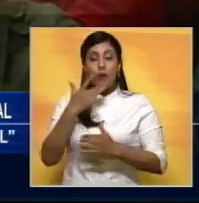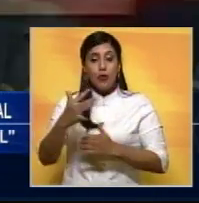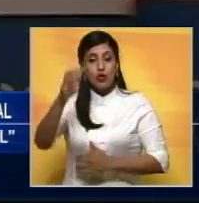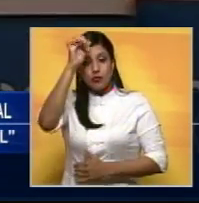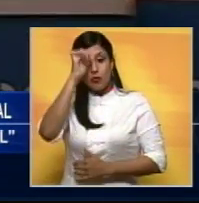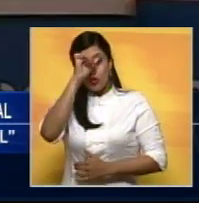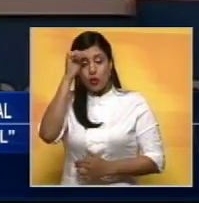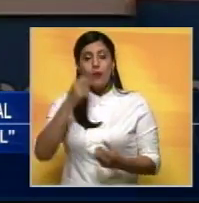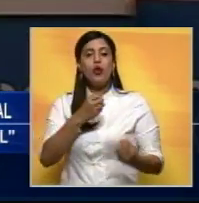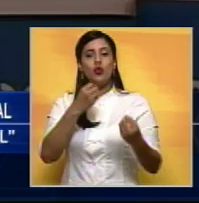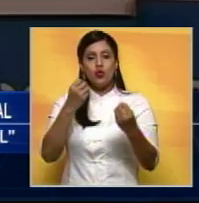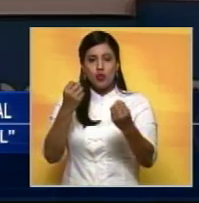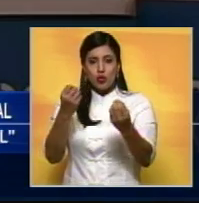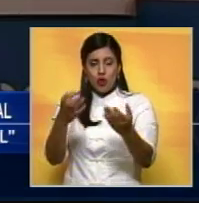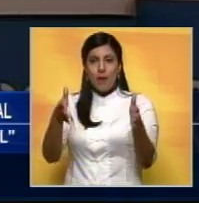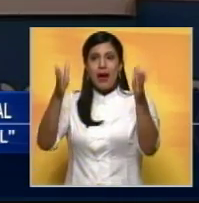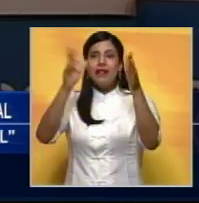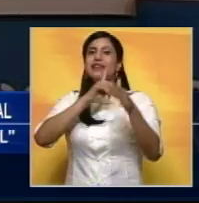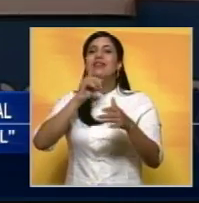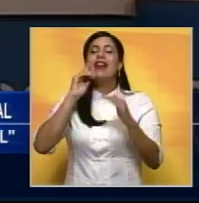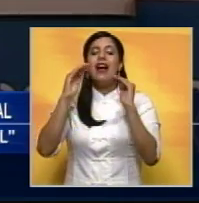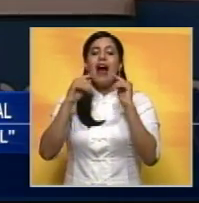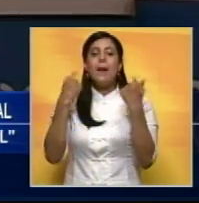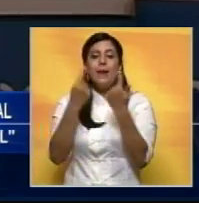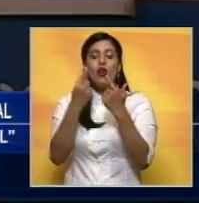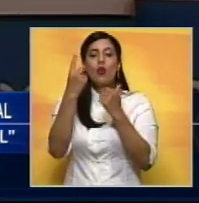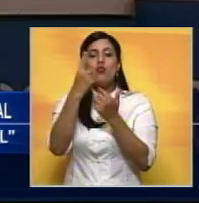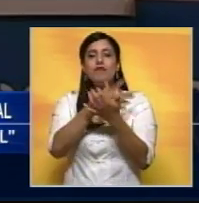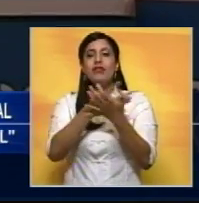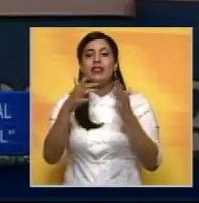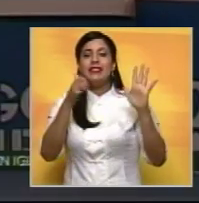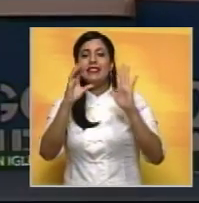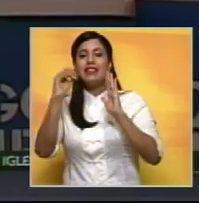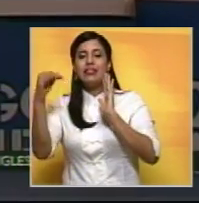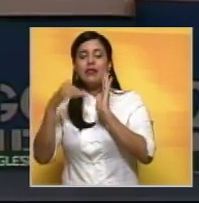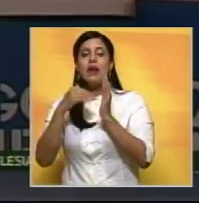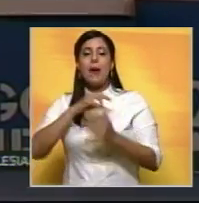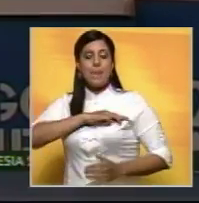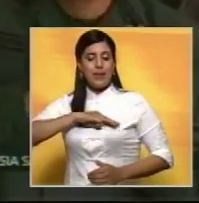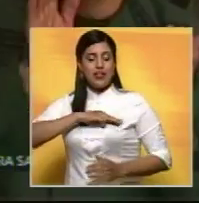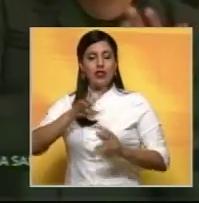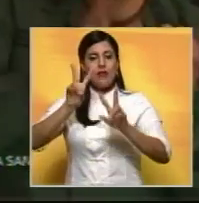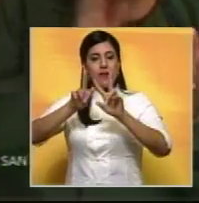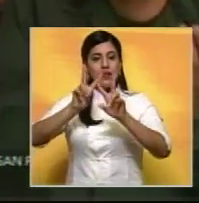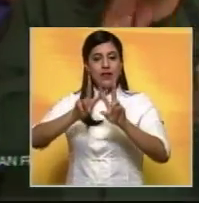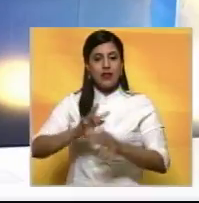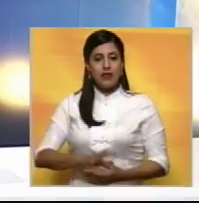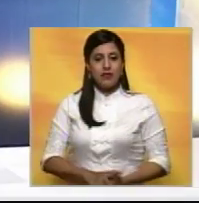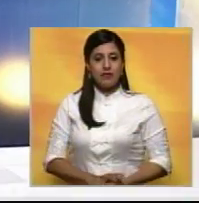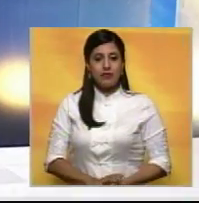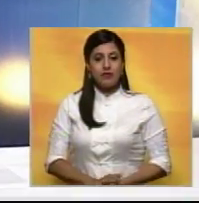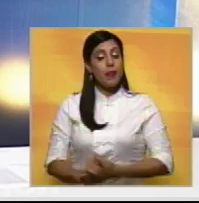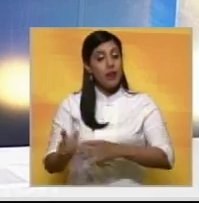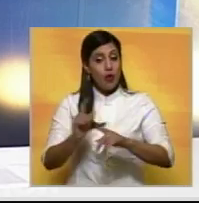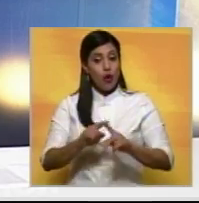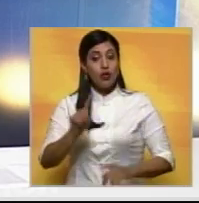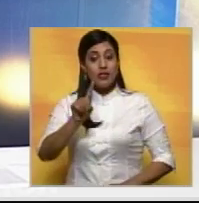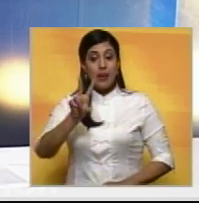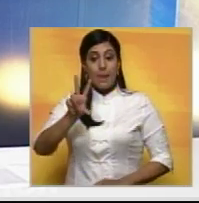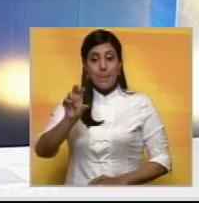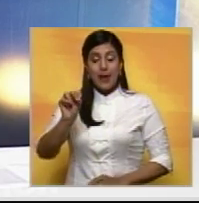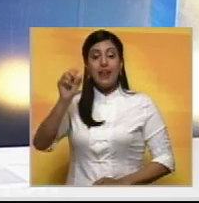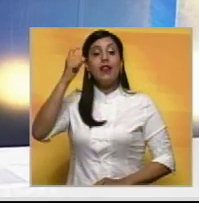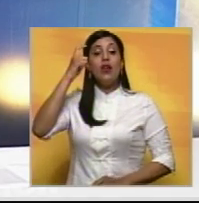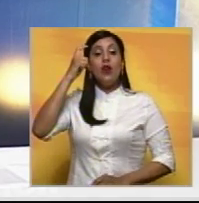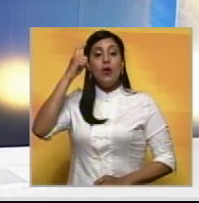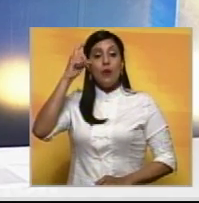próximo domingo entregarán la residencia 1.600.000 en el marco de la Gran Misión Vivienda Venezuela. 120